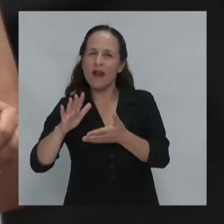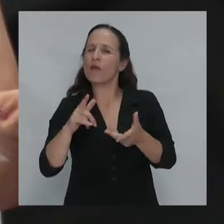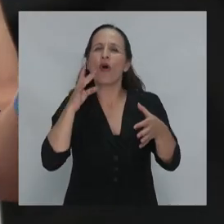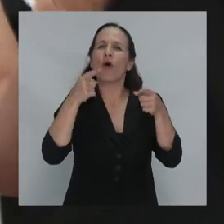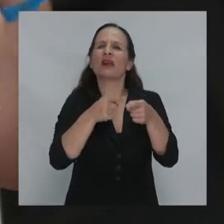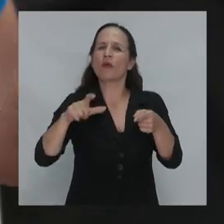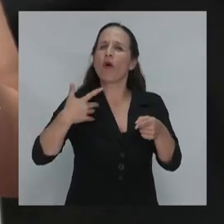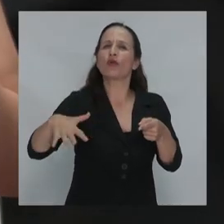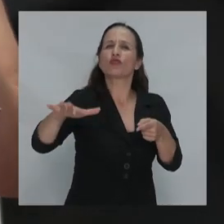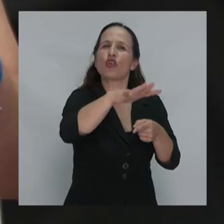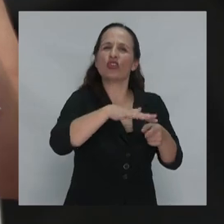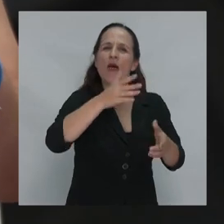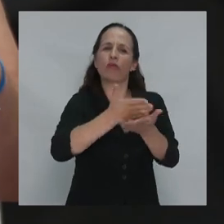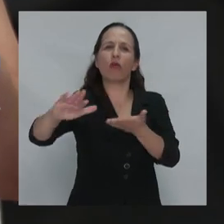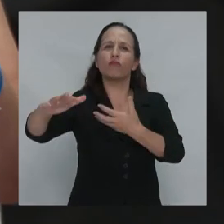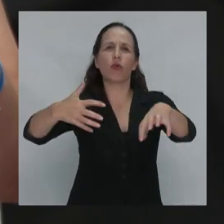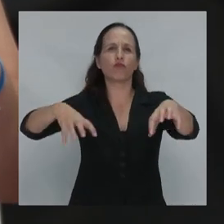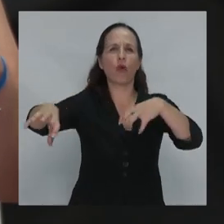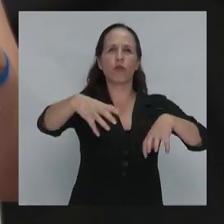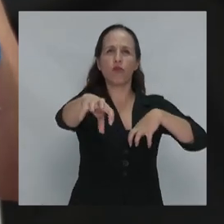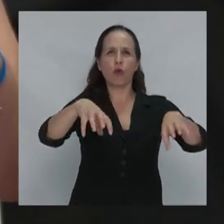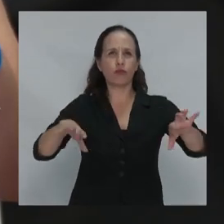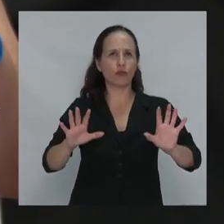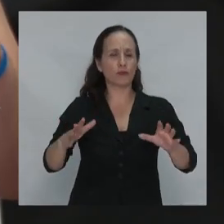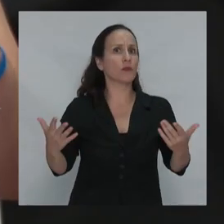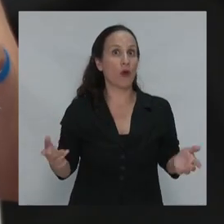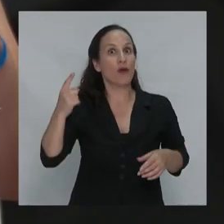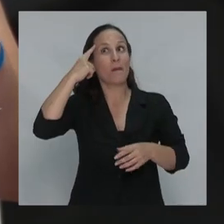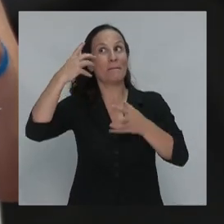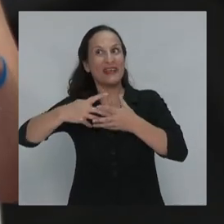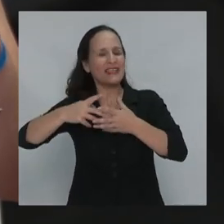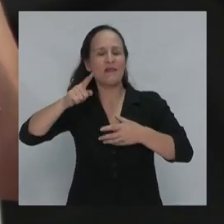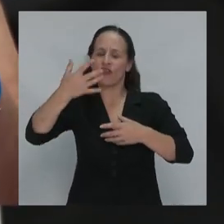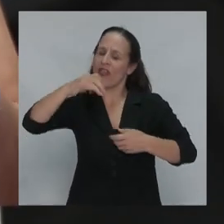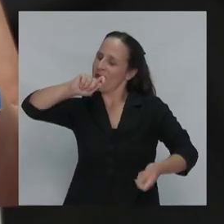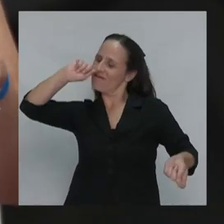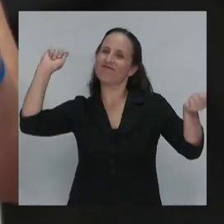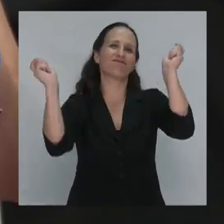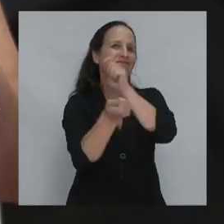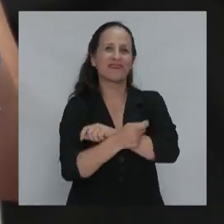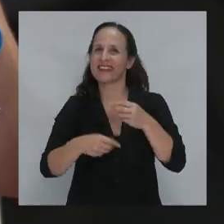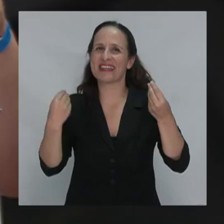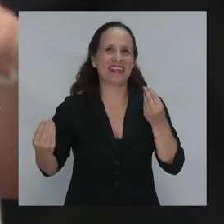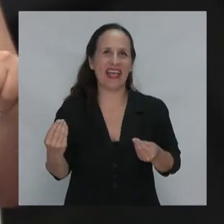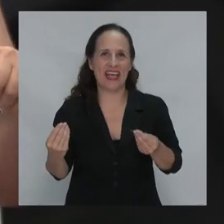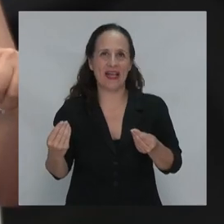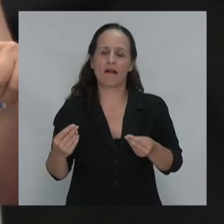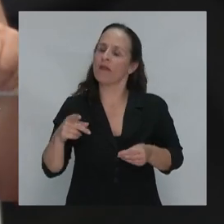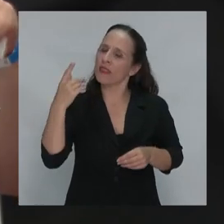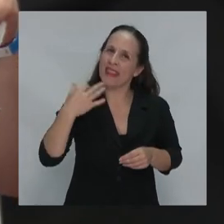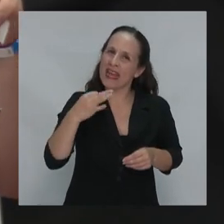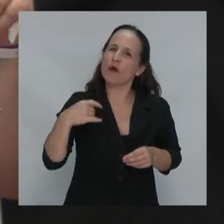sociedad. La gran revolución que hay que hacer en el pensamiento crítico tiene que ver con eso, tiene que ver con